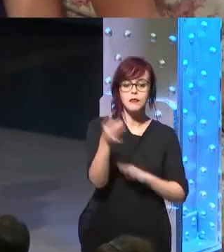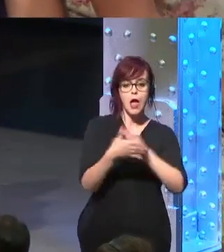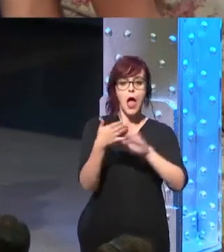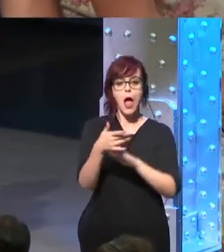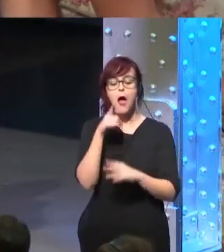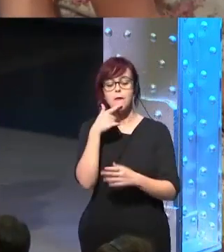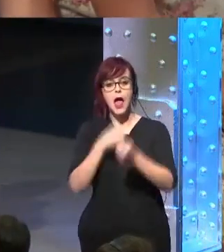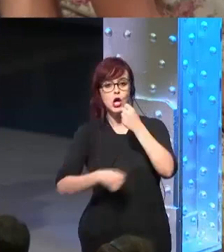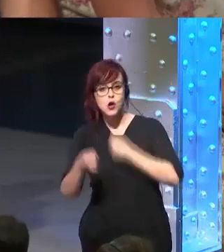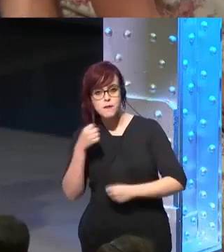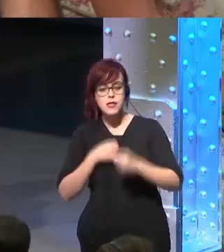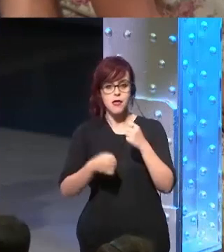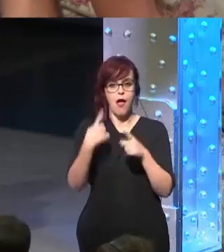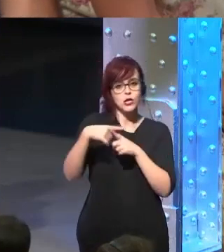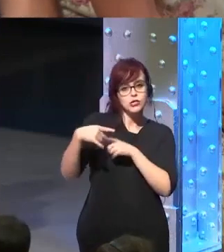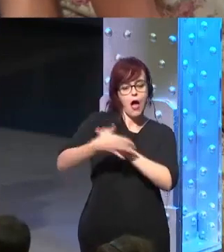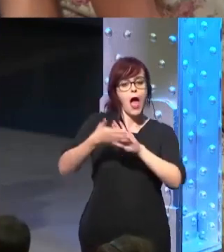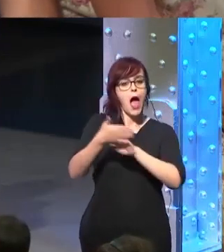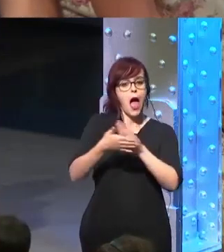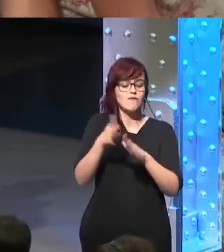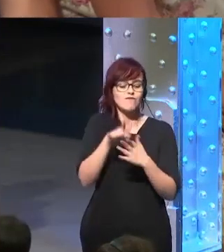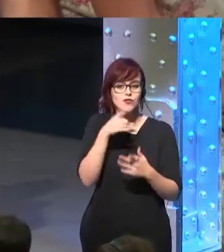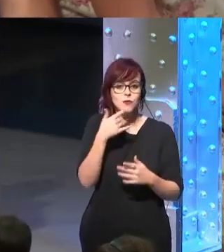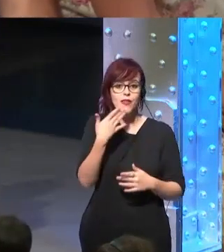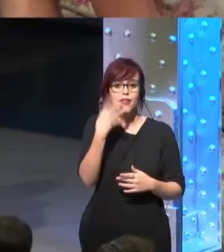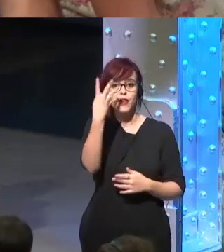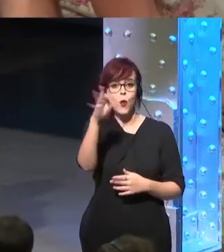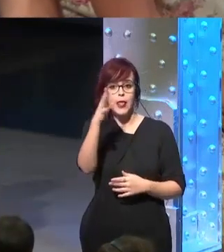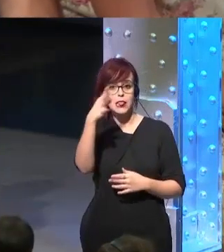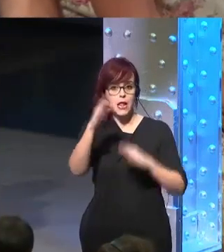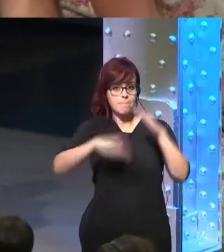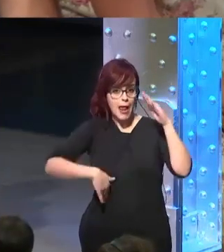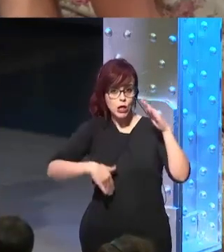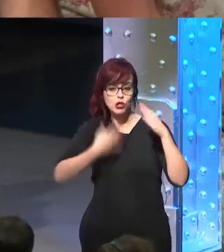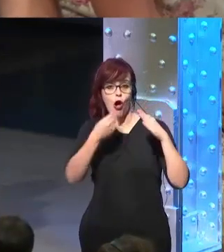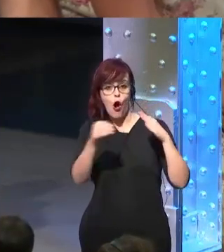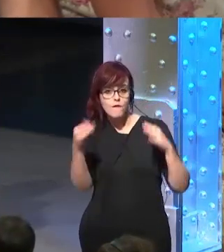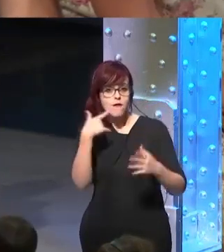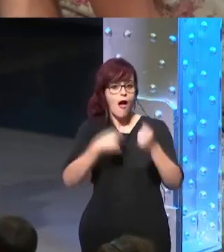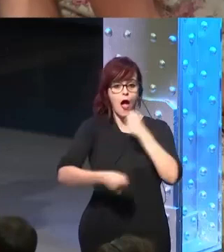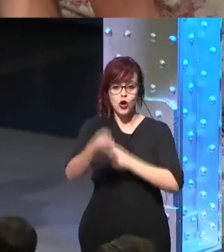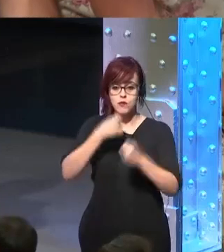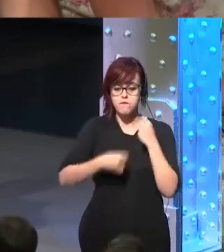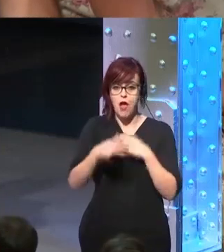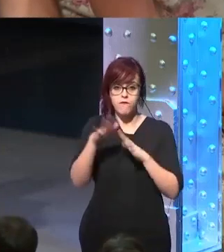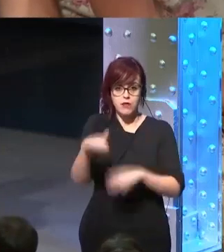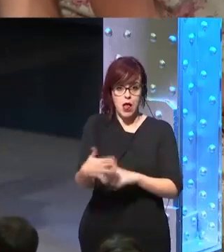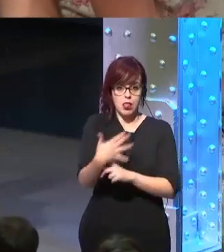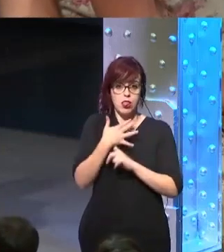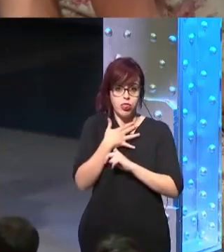en minoría como mujer, y también por tener menos de 40 años. No hay muchos ejemplos de ese